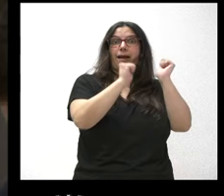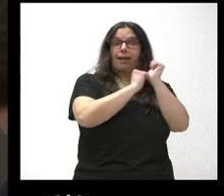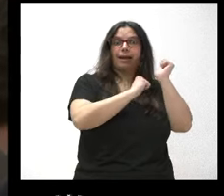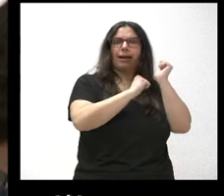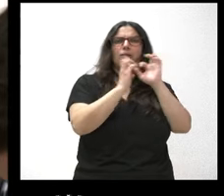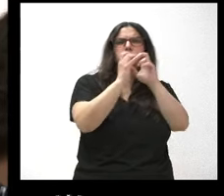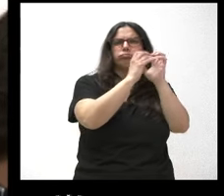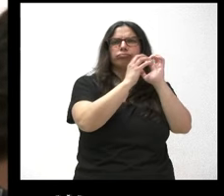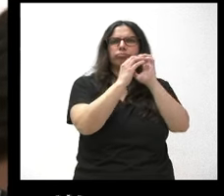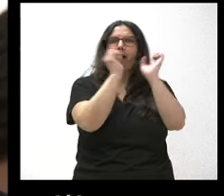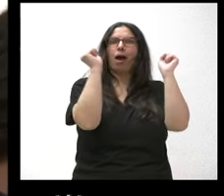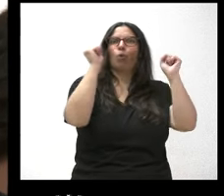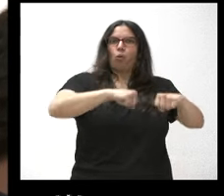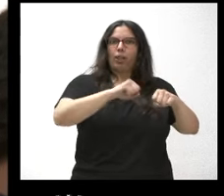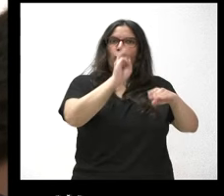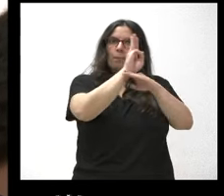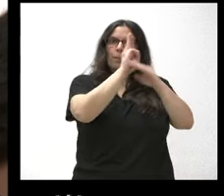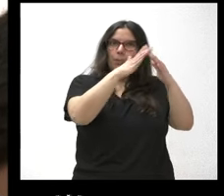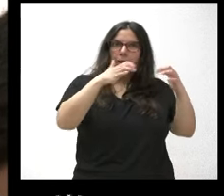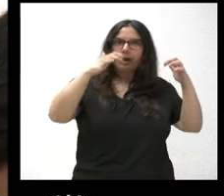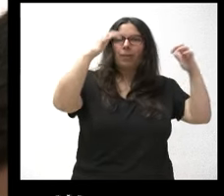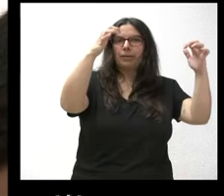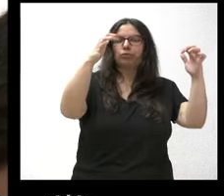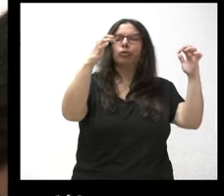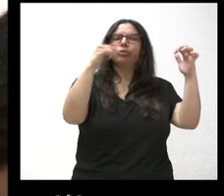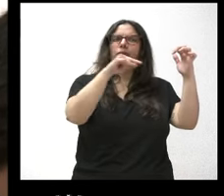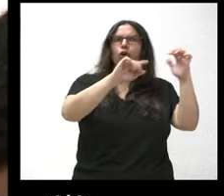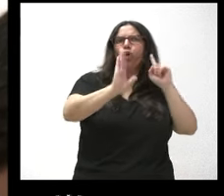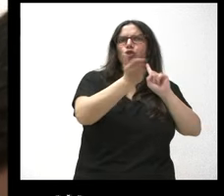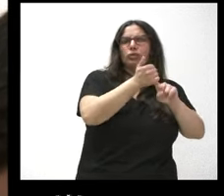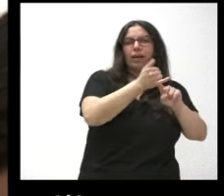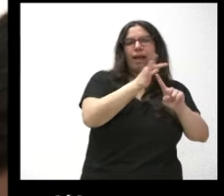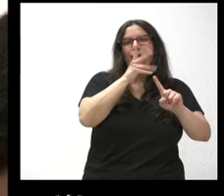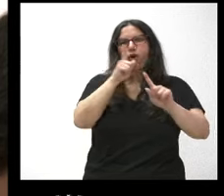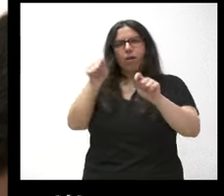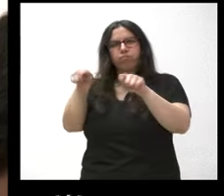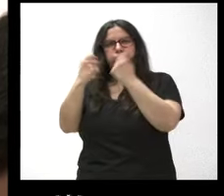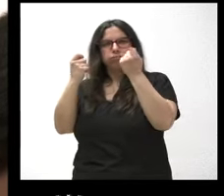gracias a la ley que, en tiempos de Juan Vicente Herrera, por un lado?